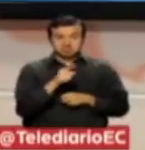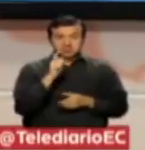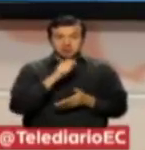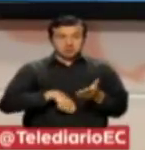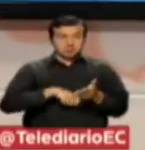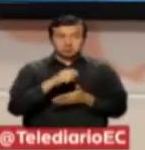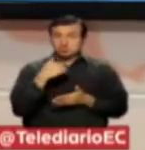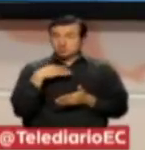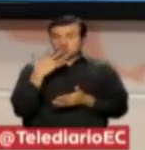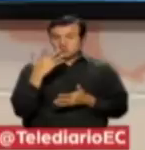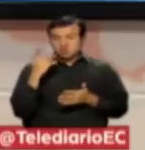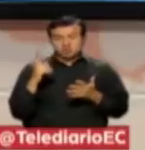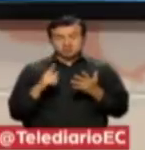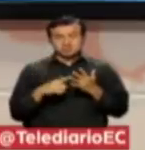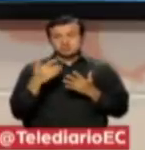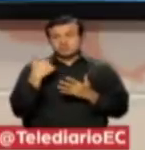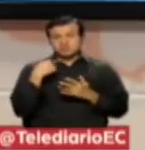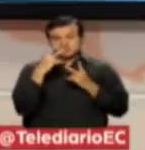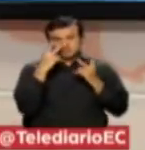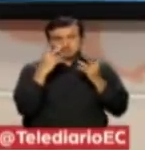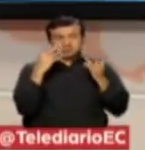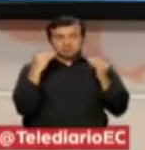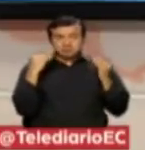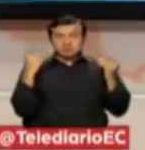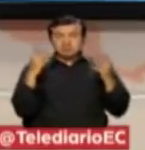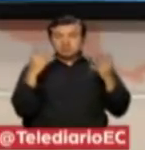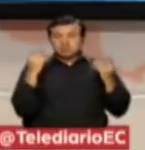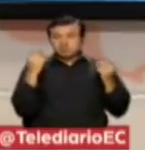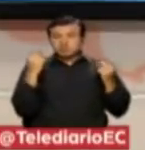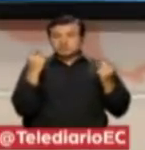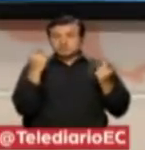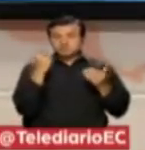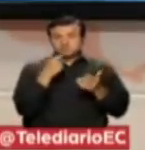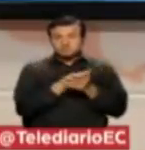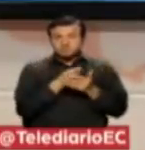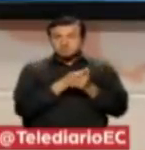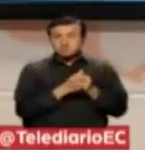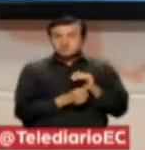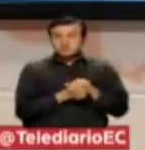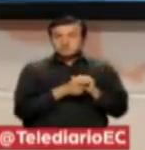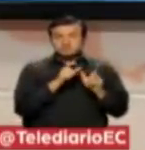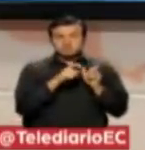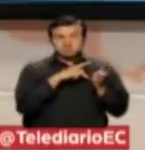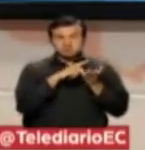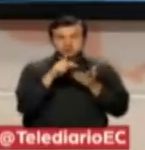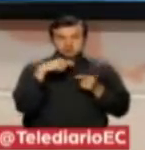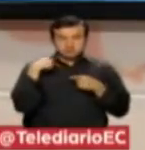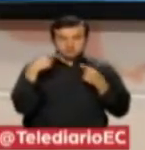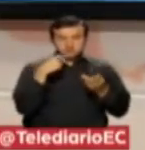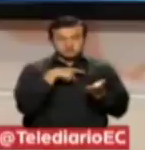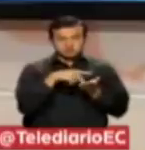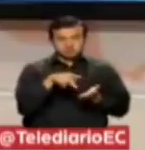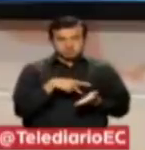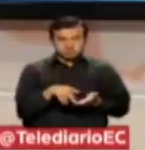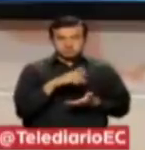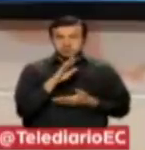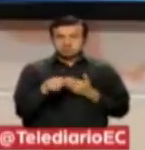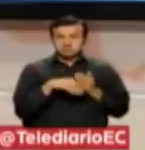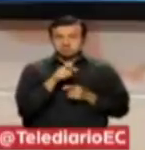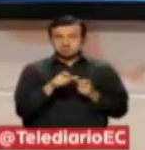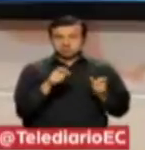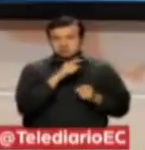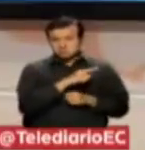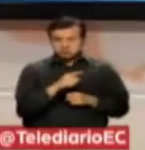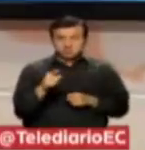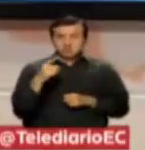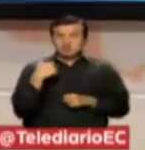contrato laboral. Se encontraron centenas de miles de dólares en efectivo, a los trabajadores se les pagaba diariamente, y lo que eso devela es que ahí